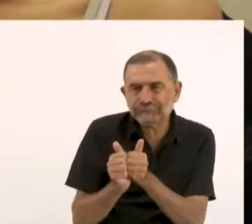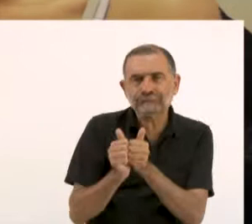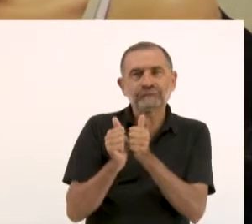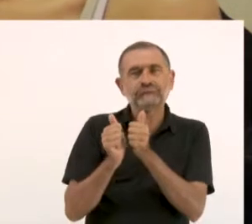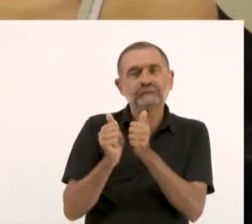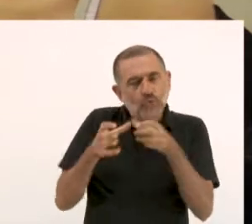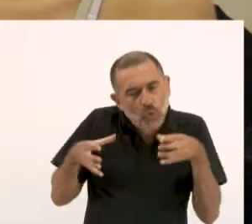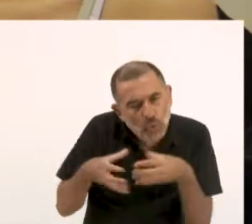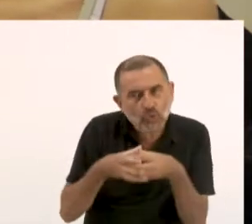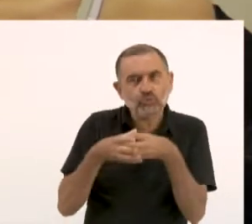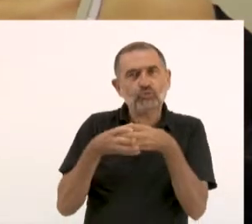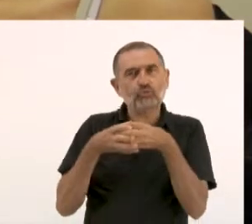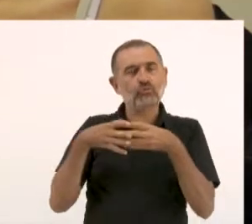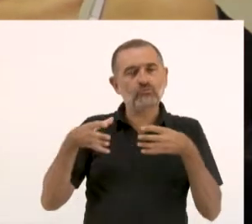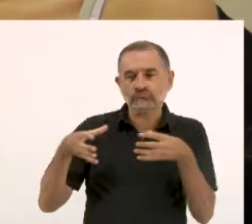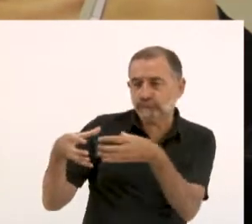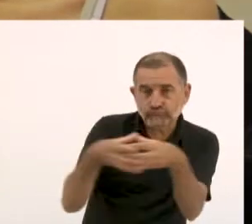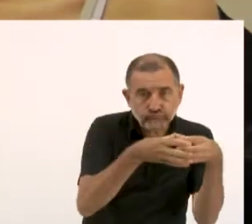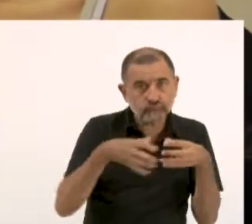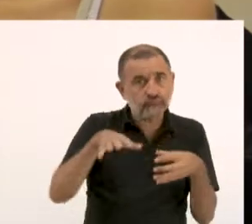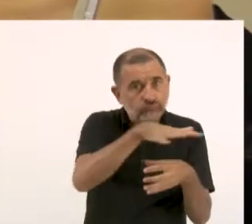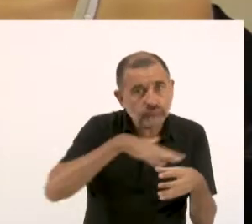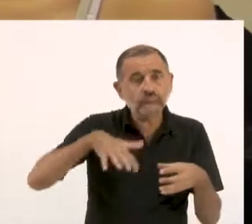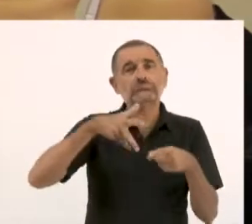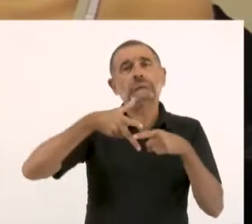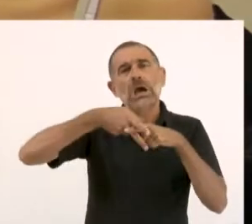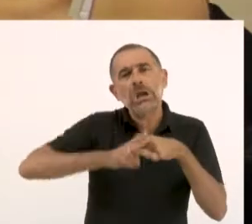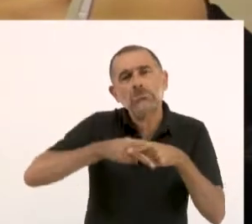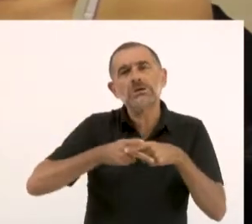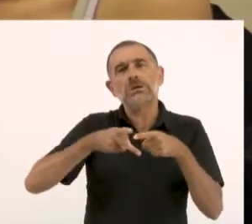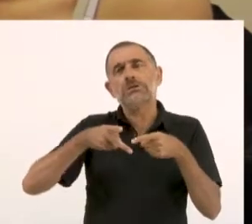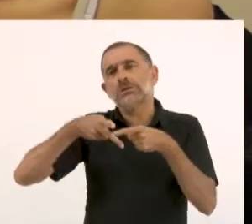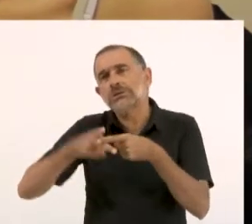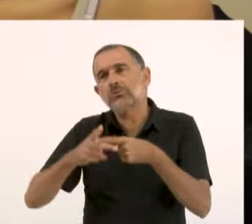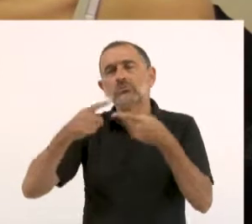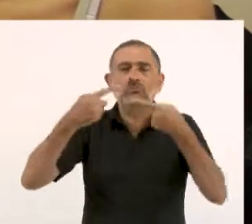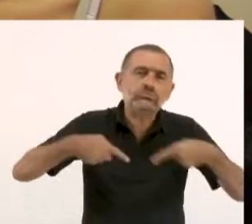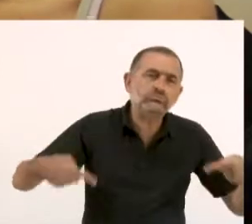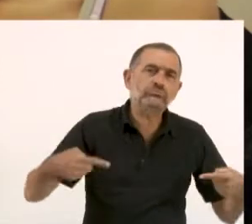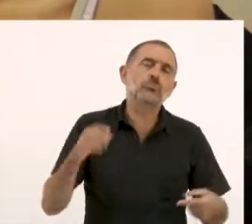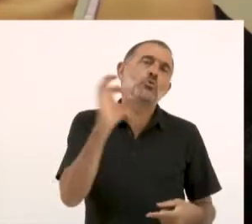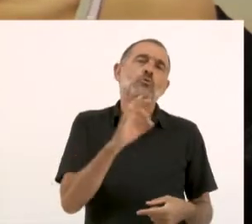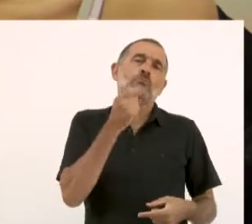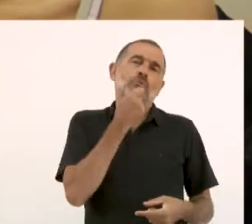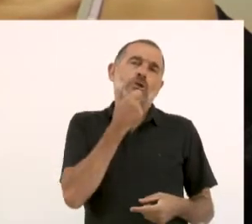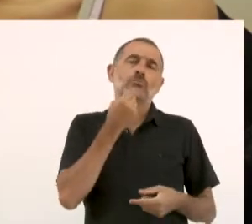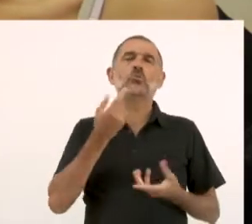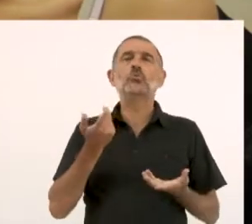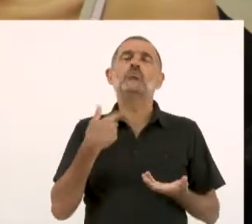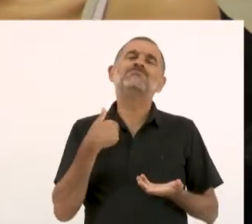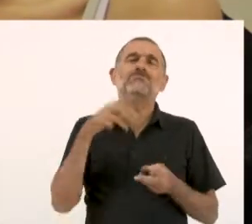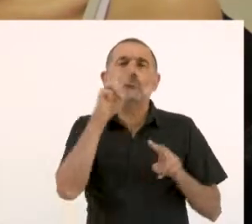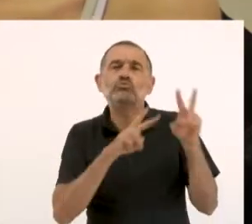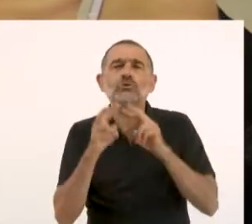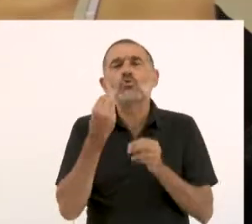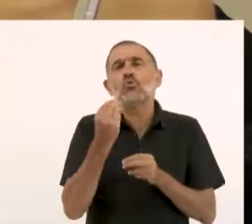las comunidades, realizando talleres o tratando también, por ejemplo, de construir la noción de patrimonio local.